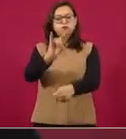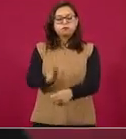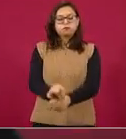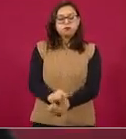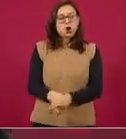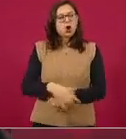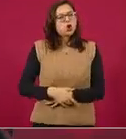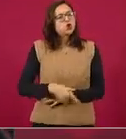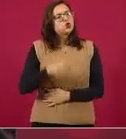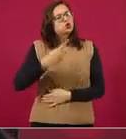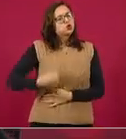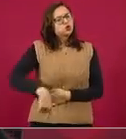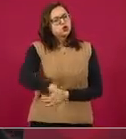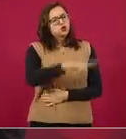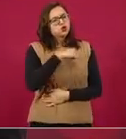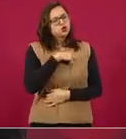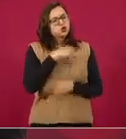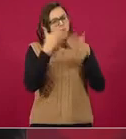liberales,